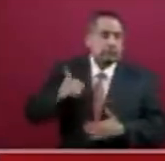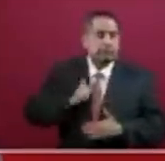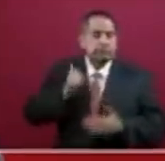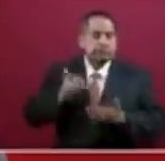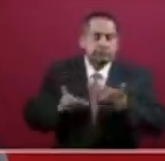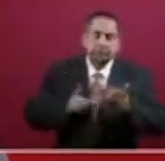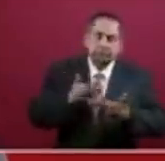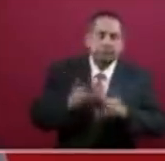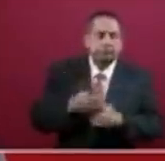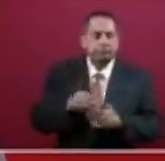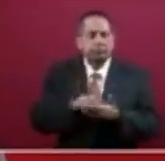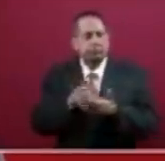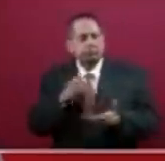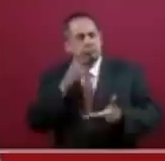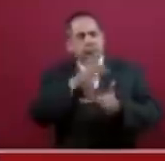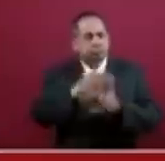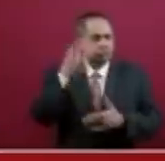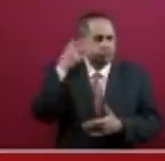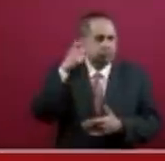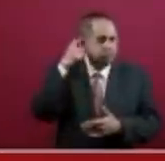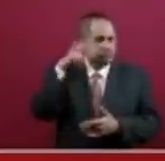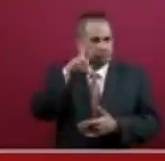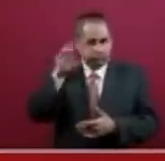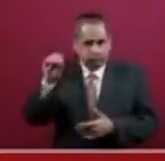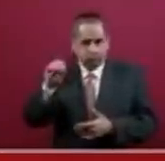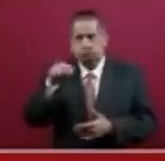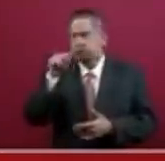Uno va a Quintana Roo y ahí